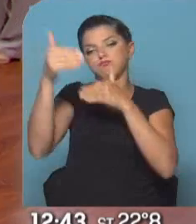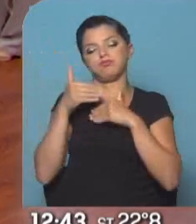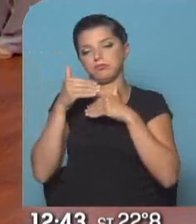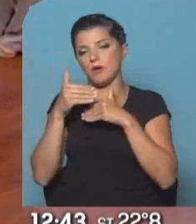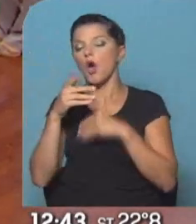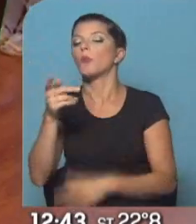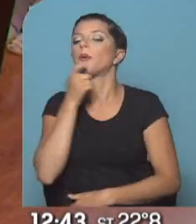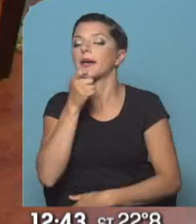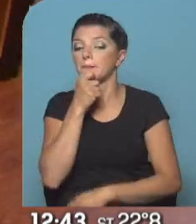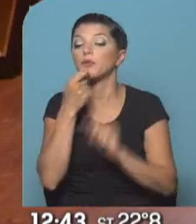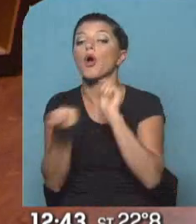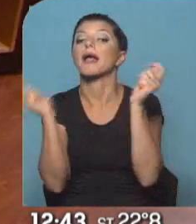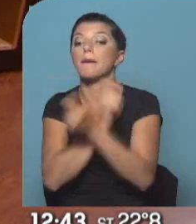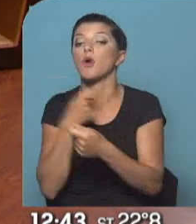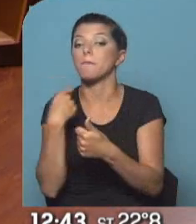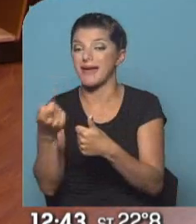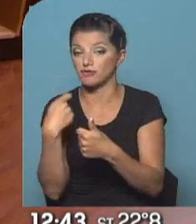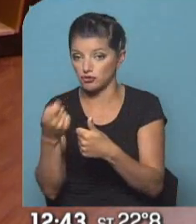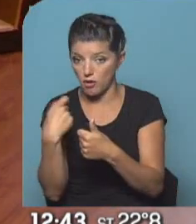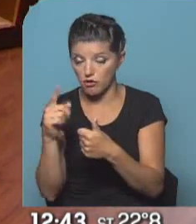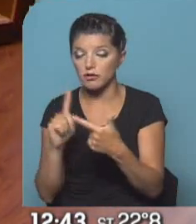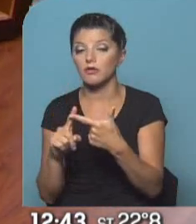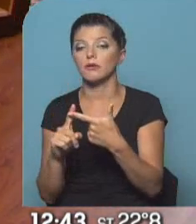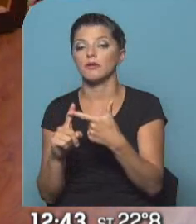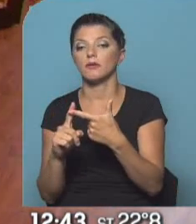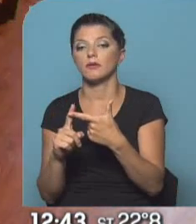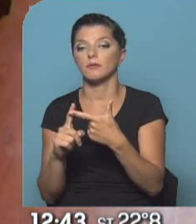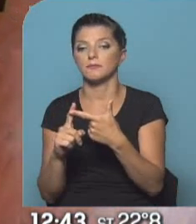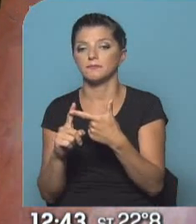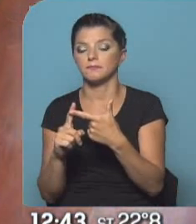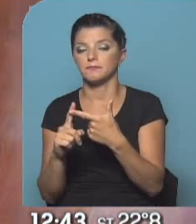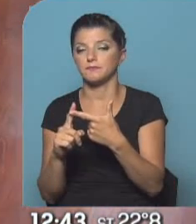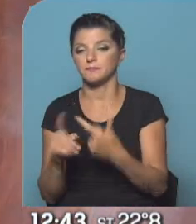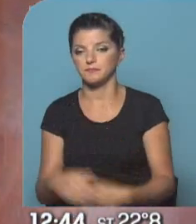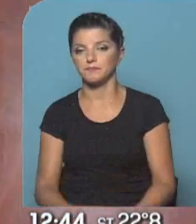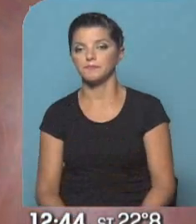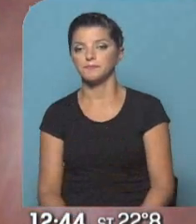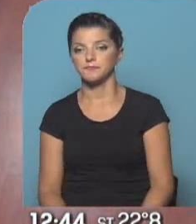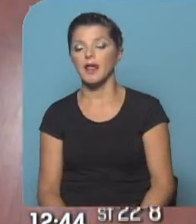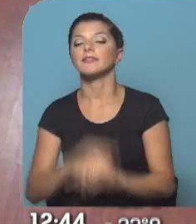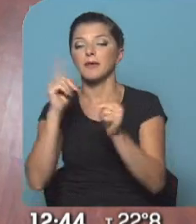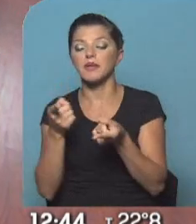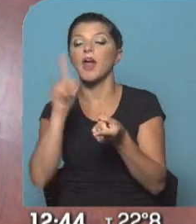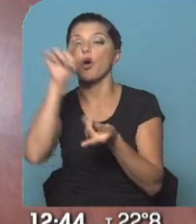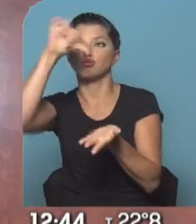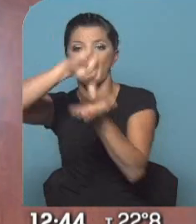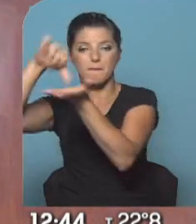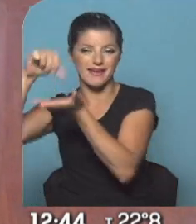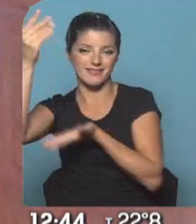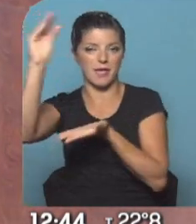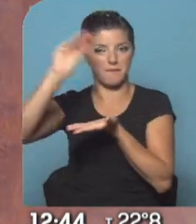pensiones, alguna medida que tiene que ver con el trato hacia los capitales extranjeros, la